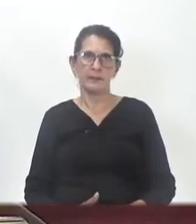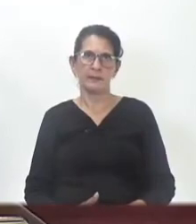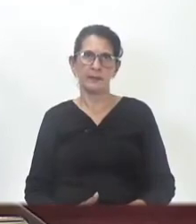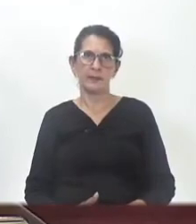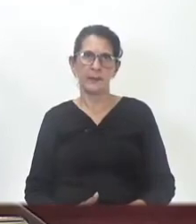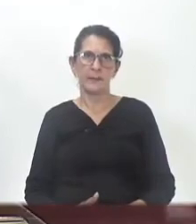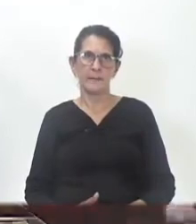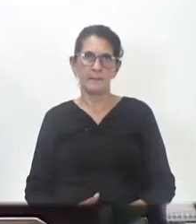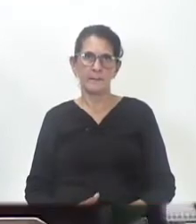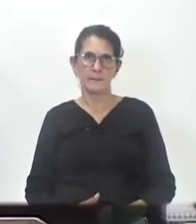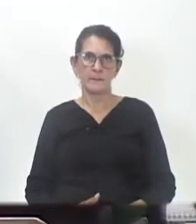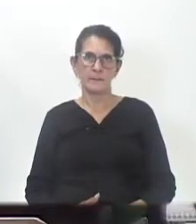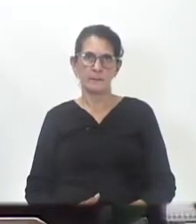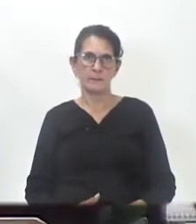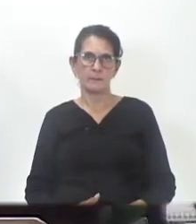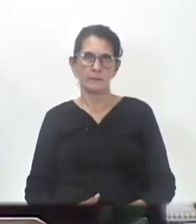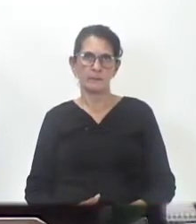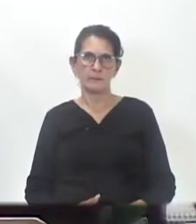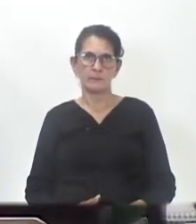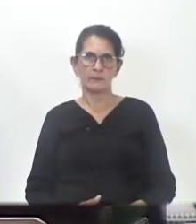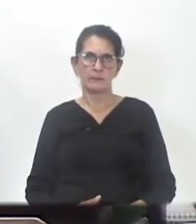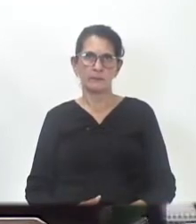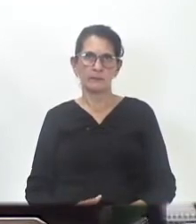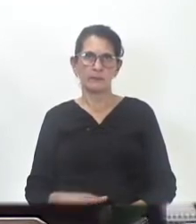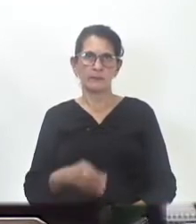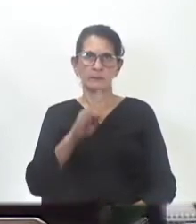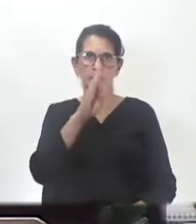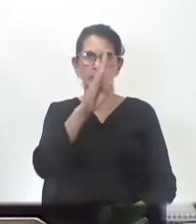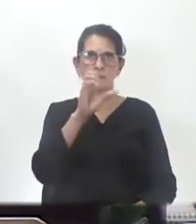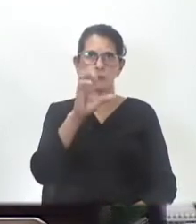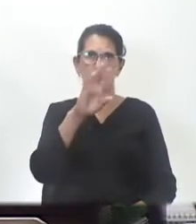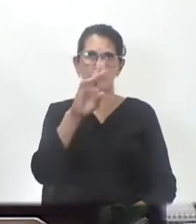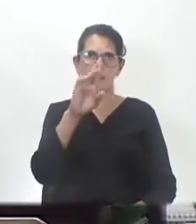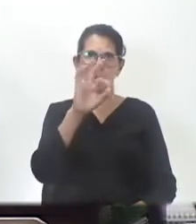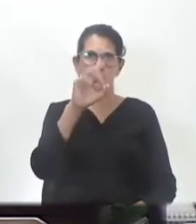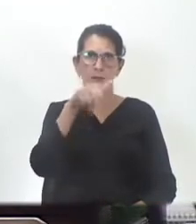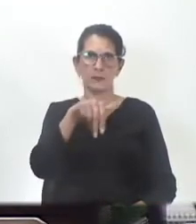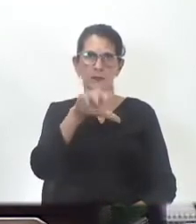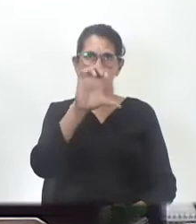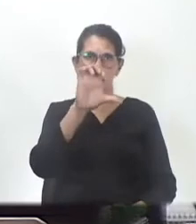Se terminó el tiempo. Le doy la palabra a Álvaro Perrone.